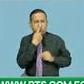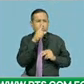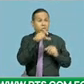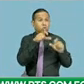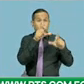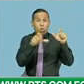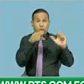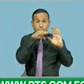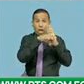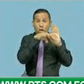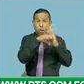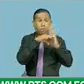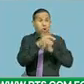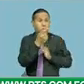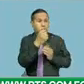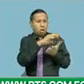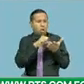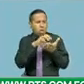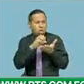financiera.